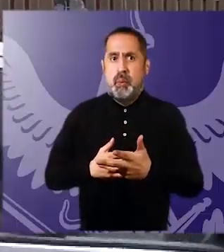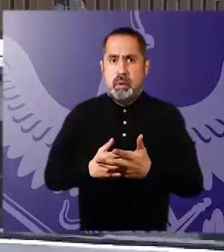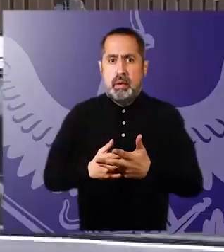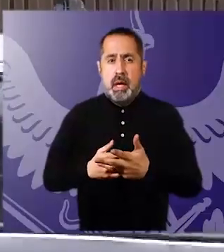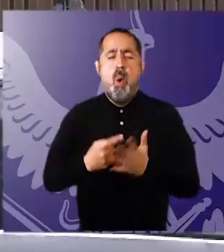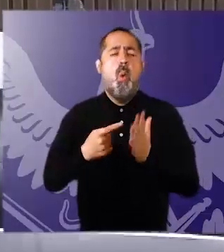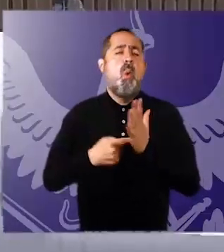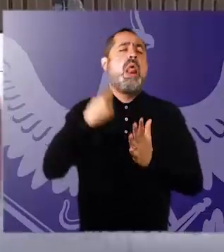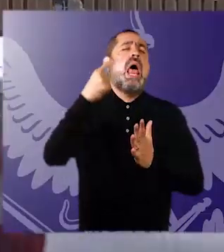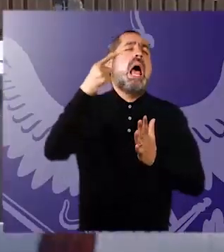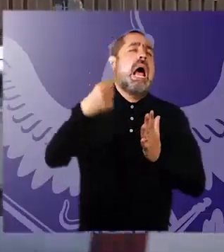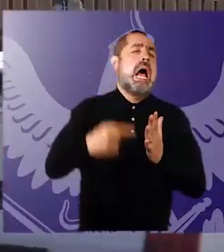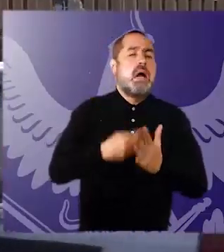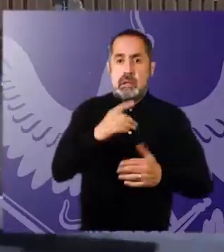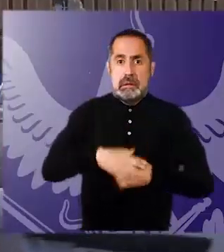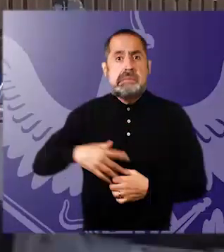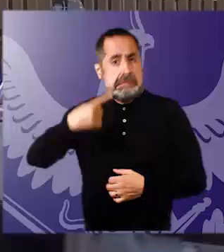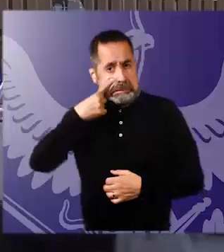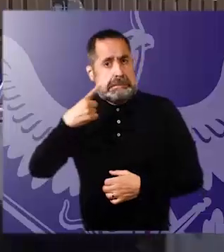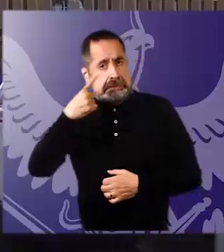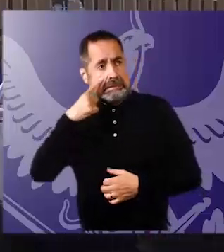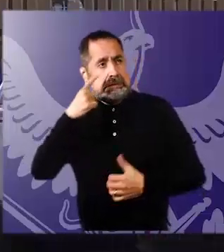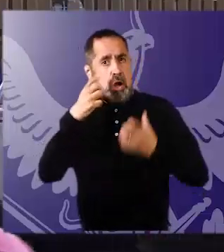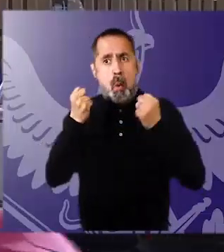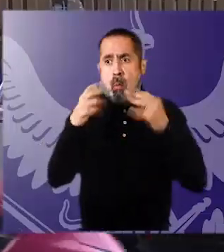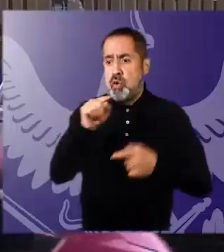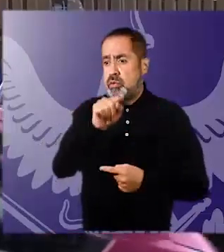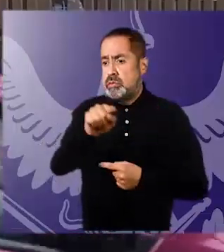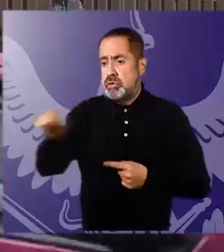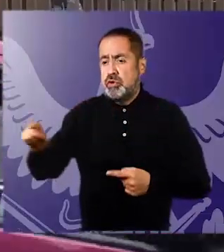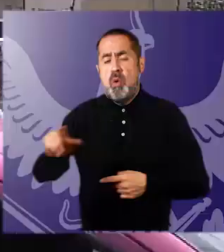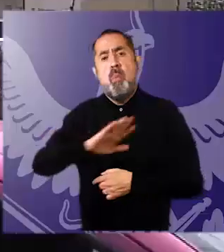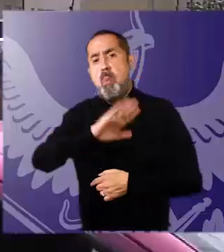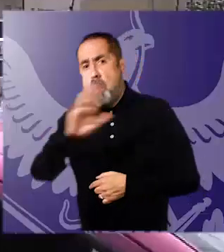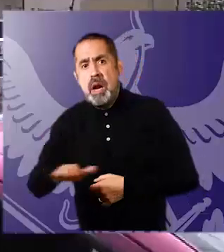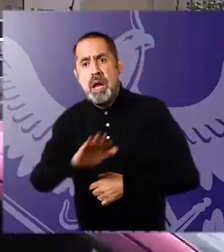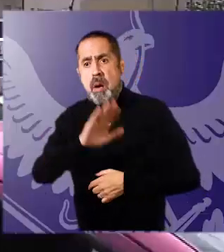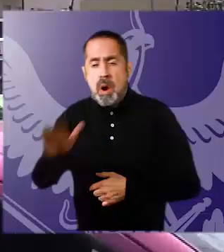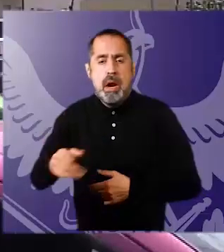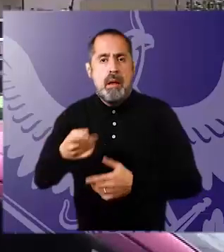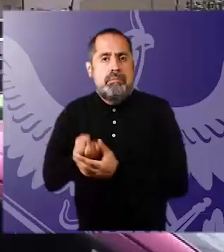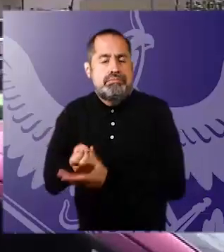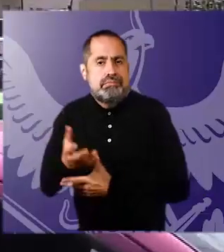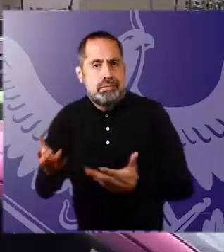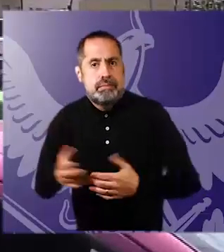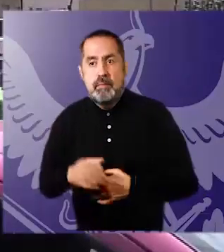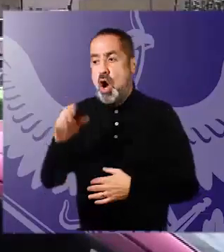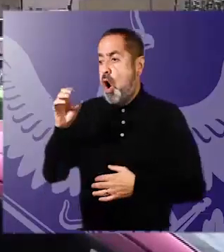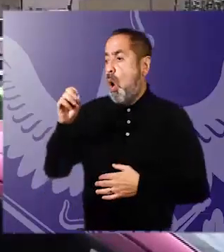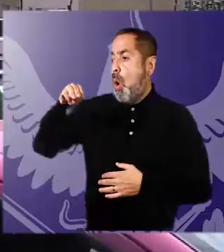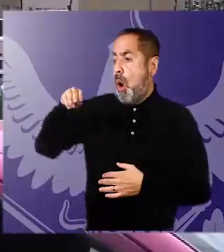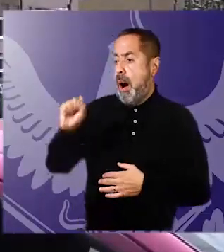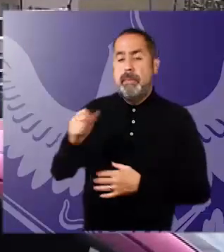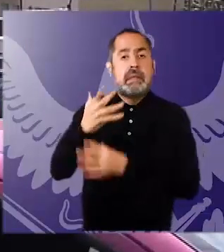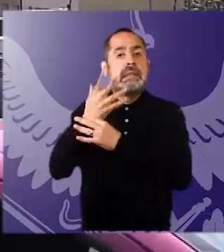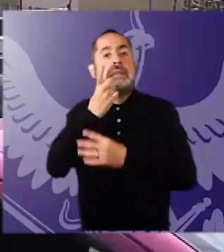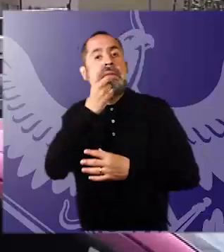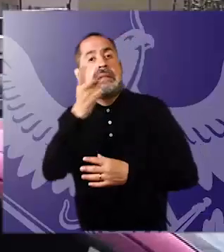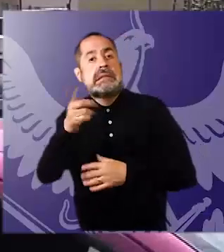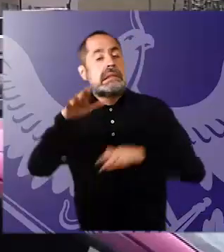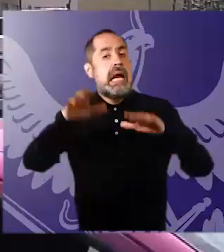problema que casi nunca ocurre, no, sí puede ocurrir. Según la Organización Mundial de la Salud,